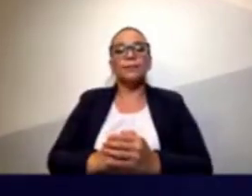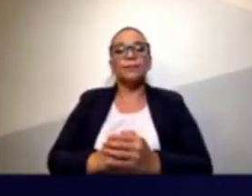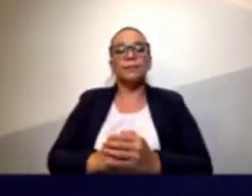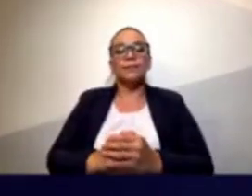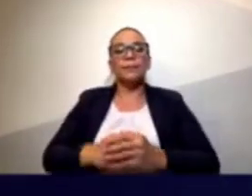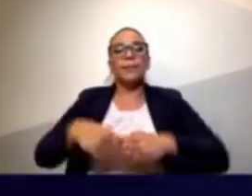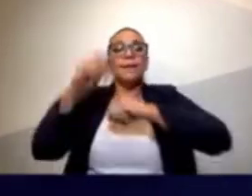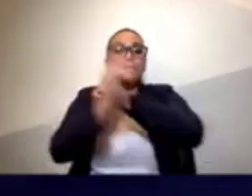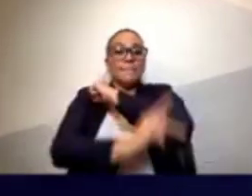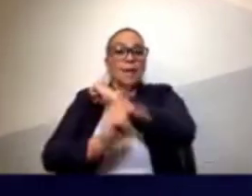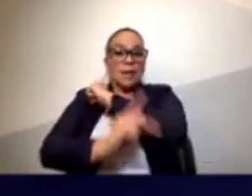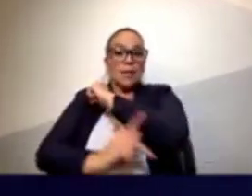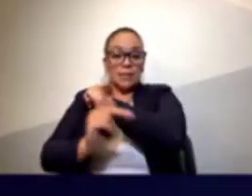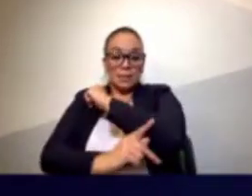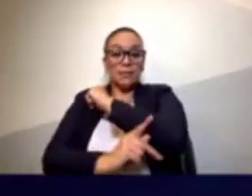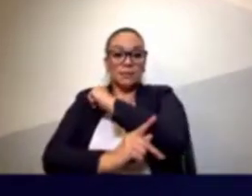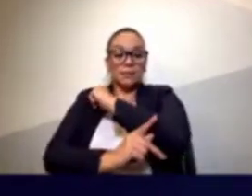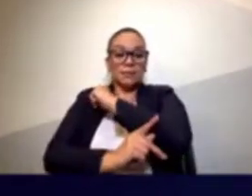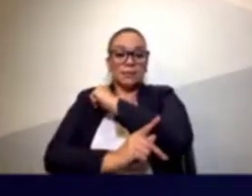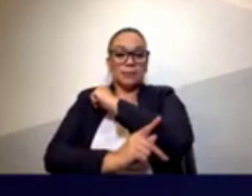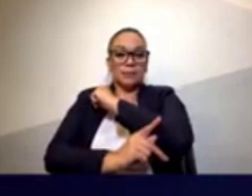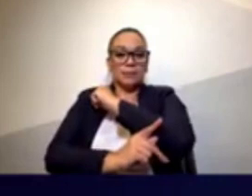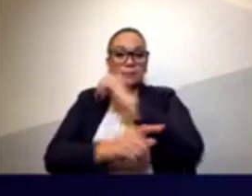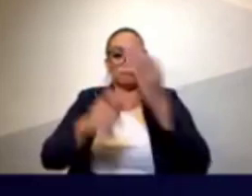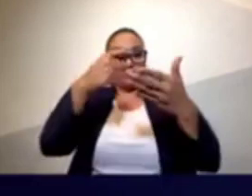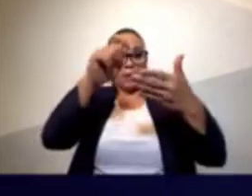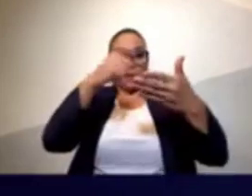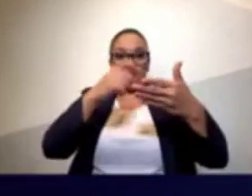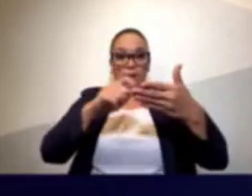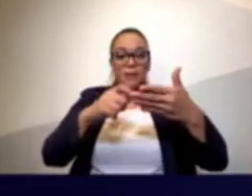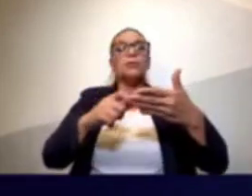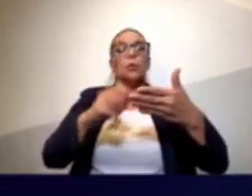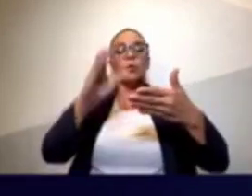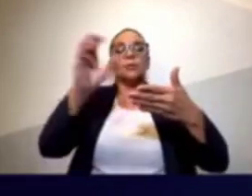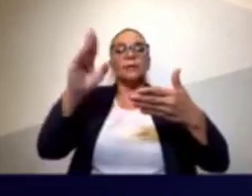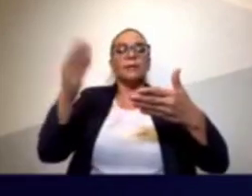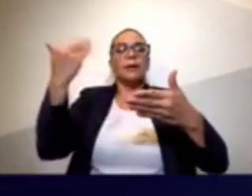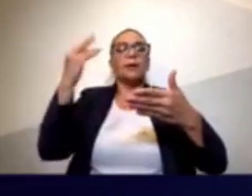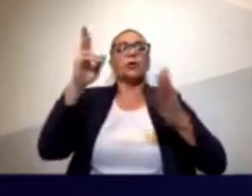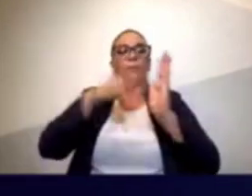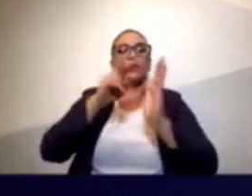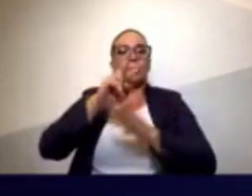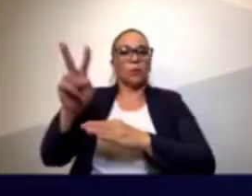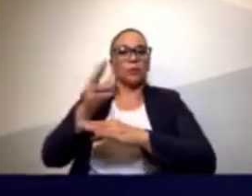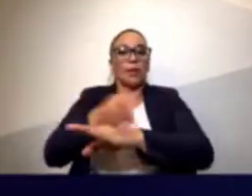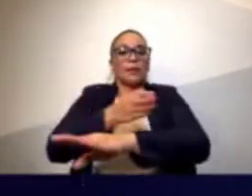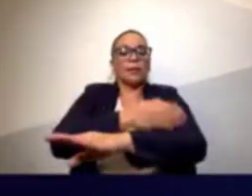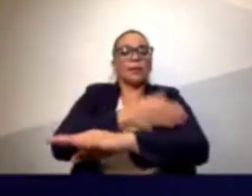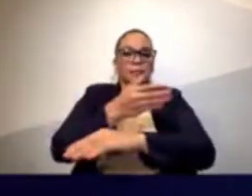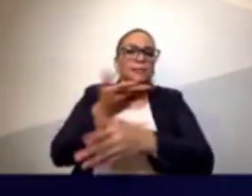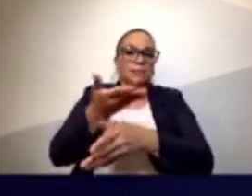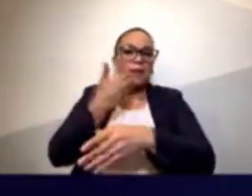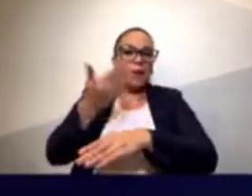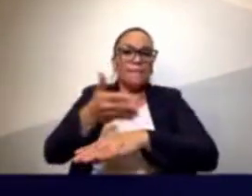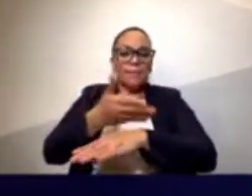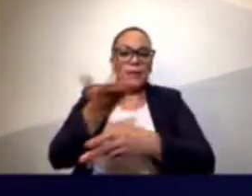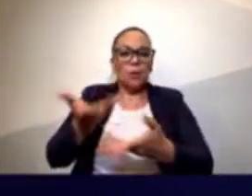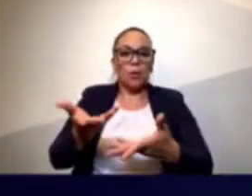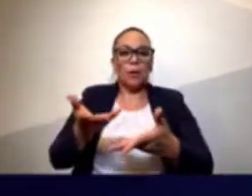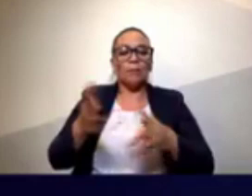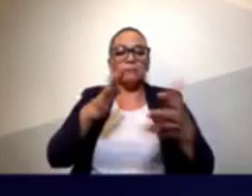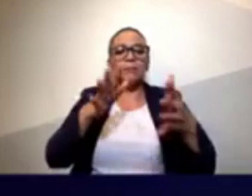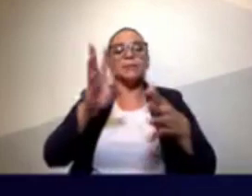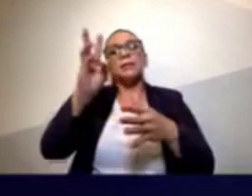Los países con la calificación que tenía Costa Rica en el 2022, antes de la mejora de la calificación, tenían en